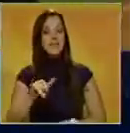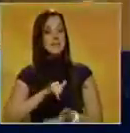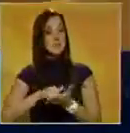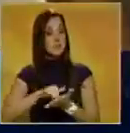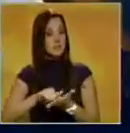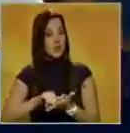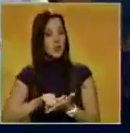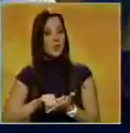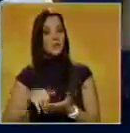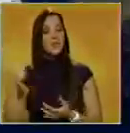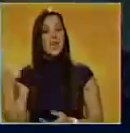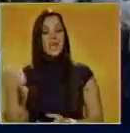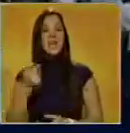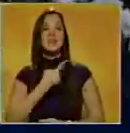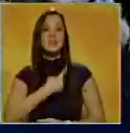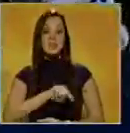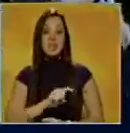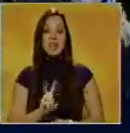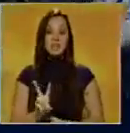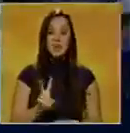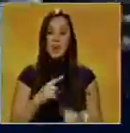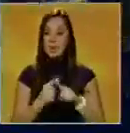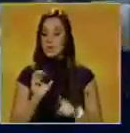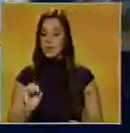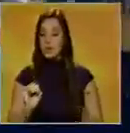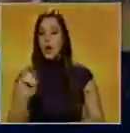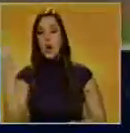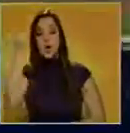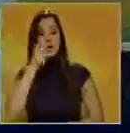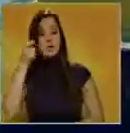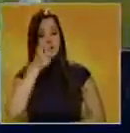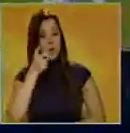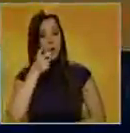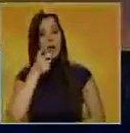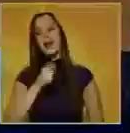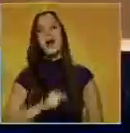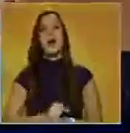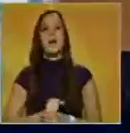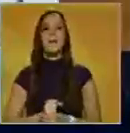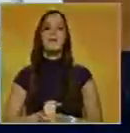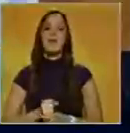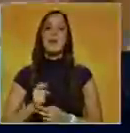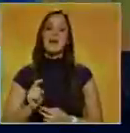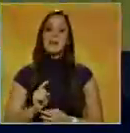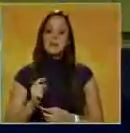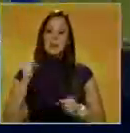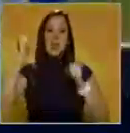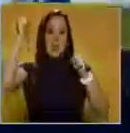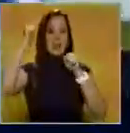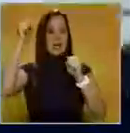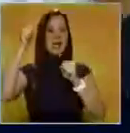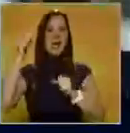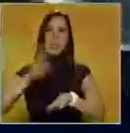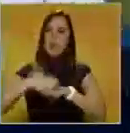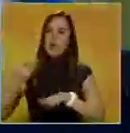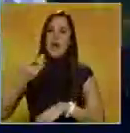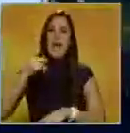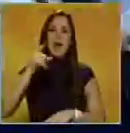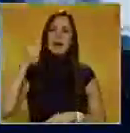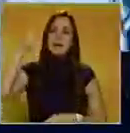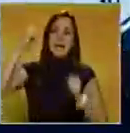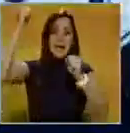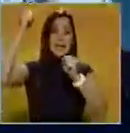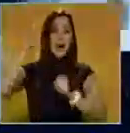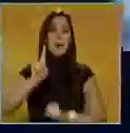Los Reales llegan con una ventaja de 2-0 y buscarán barrer para lograr su primera corona desde 1985. Por su parte,